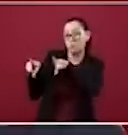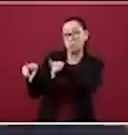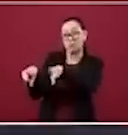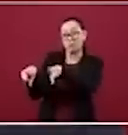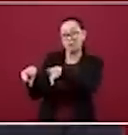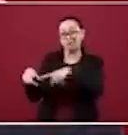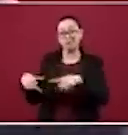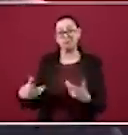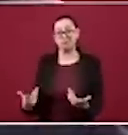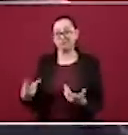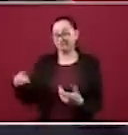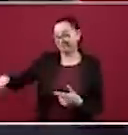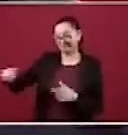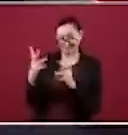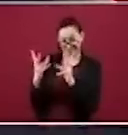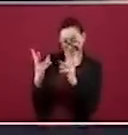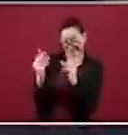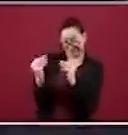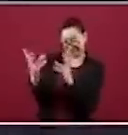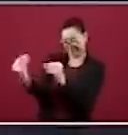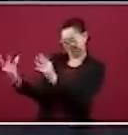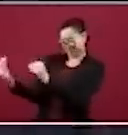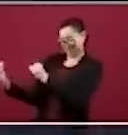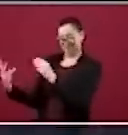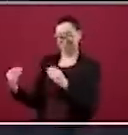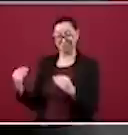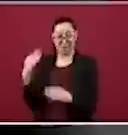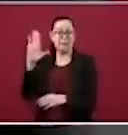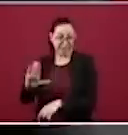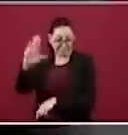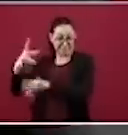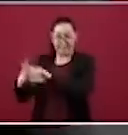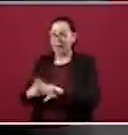de esta constelación de